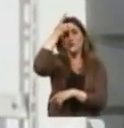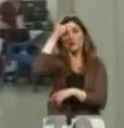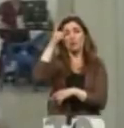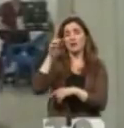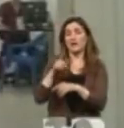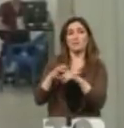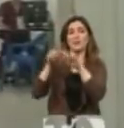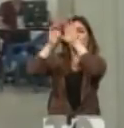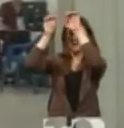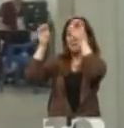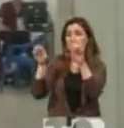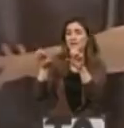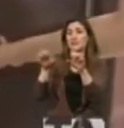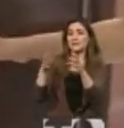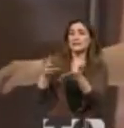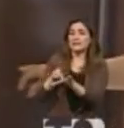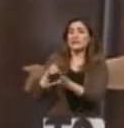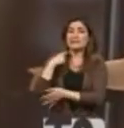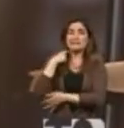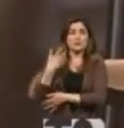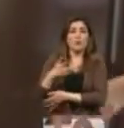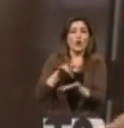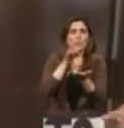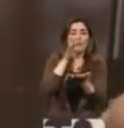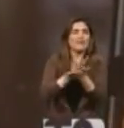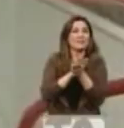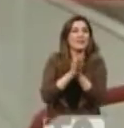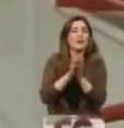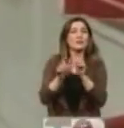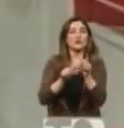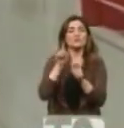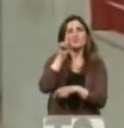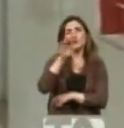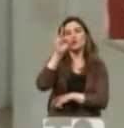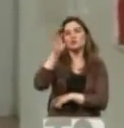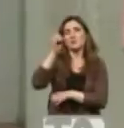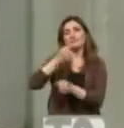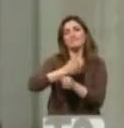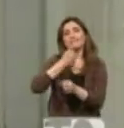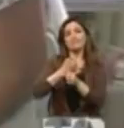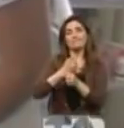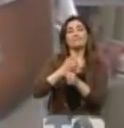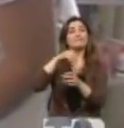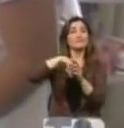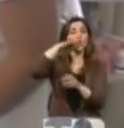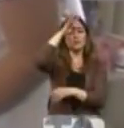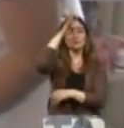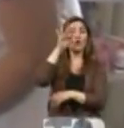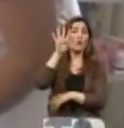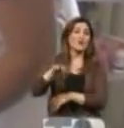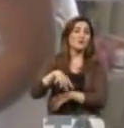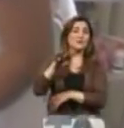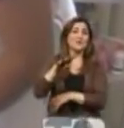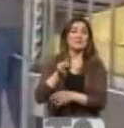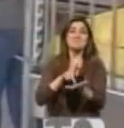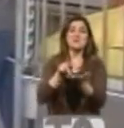causas. Ciertos medicamentos no hay. Aparte está la que se tiene con el personal. Los 190 trabajadores que le quedan al hospital llevan 4 meses